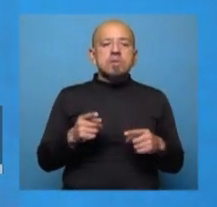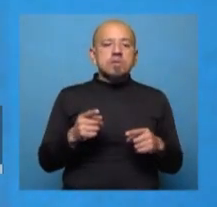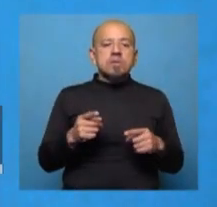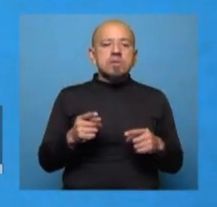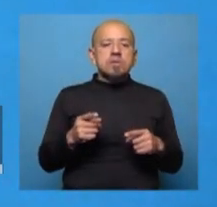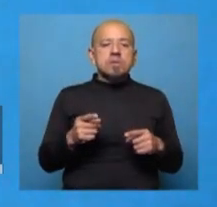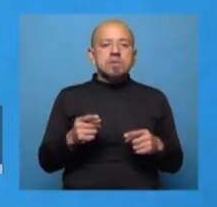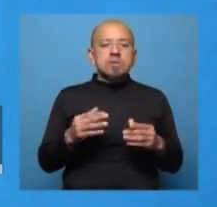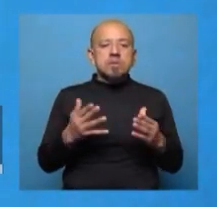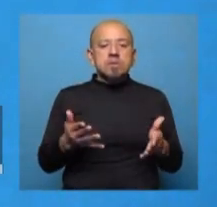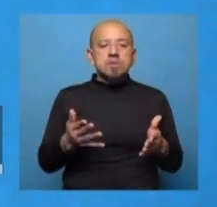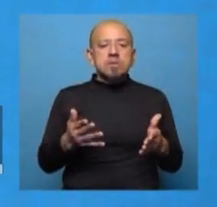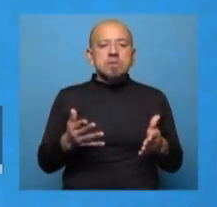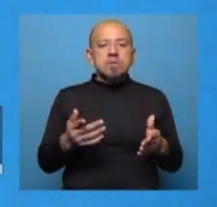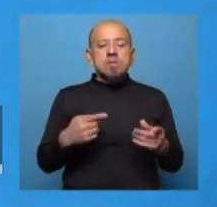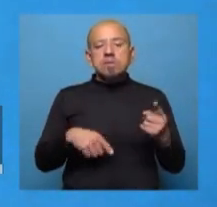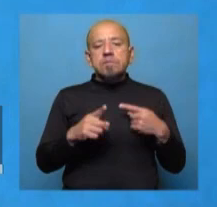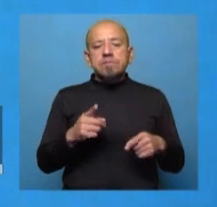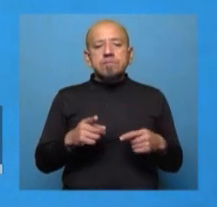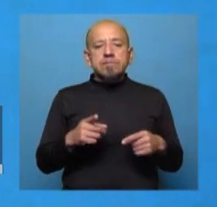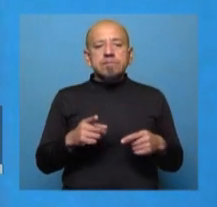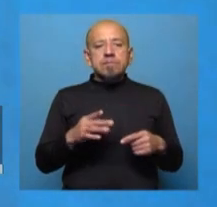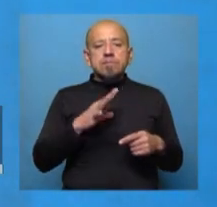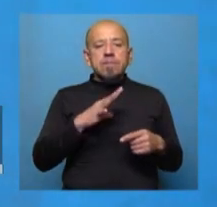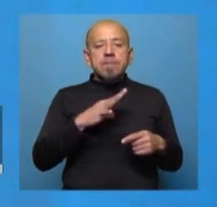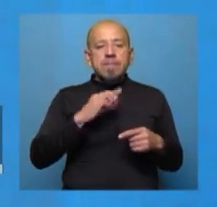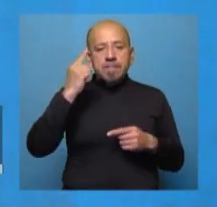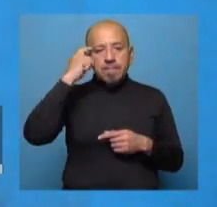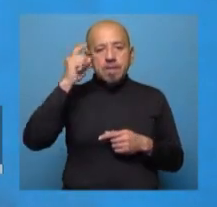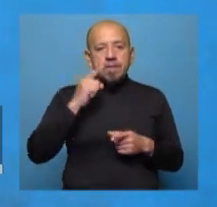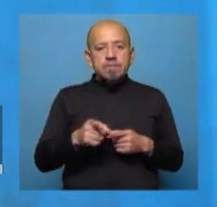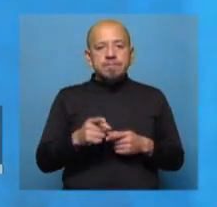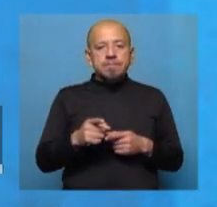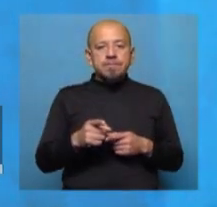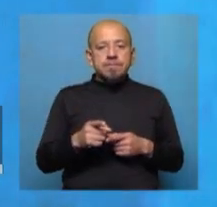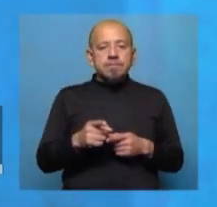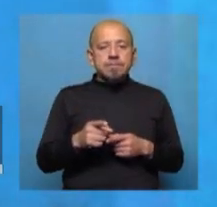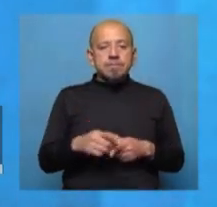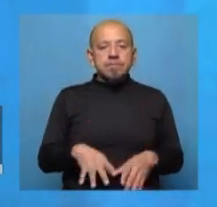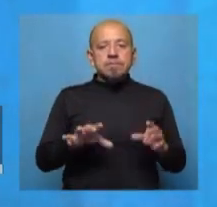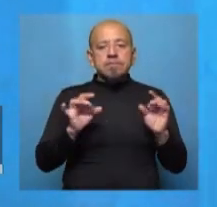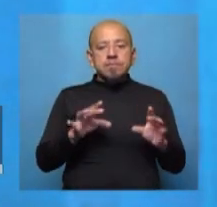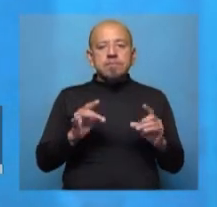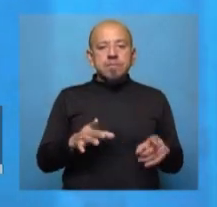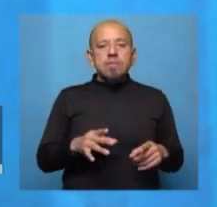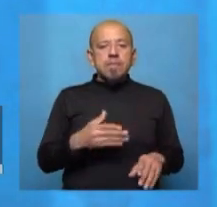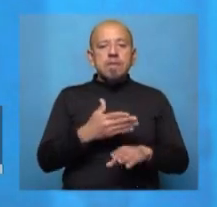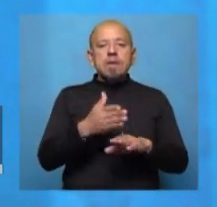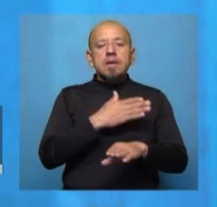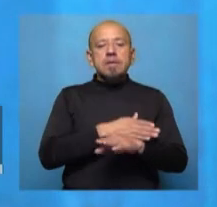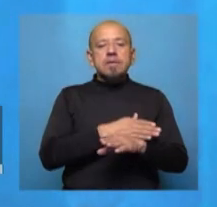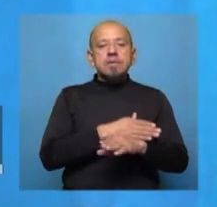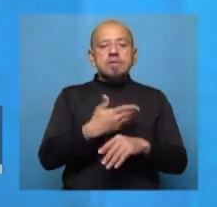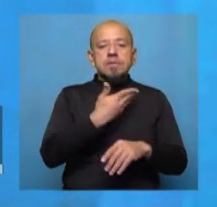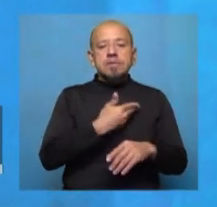eh De hecho circulaban ideas de esa naturaleza antes de que asumiera la presidencia